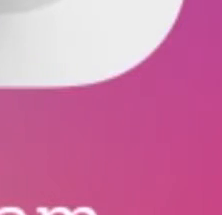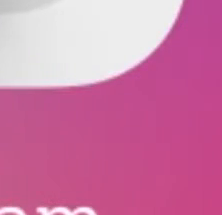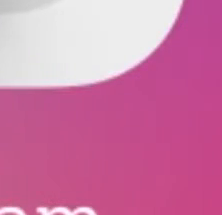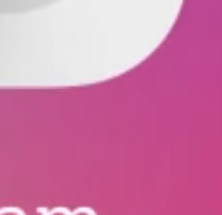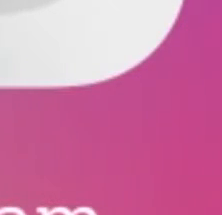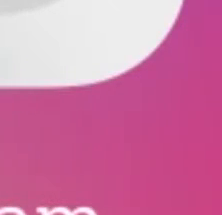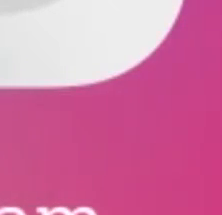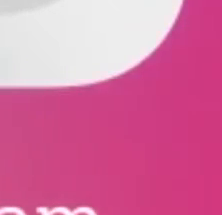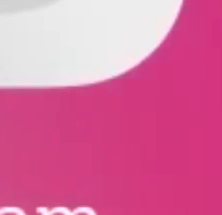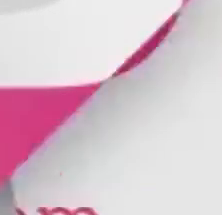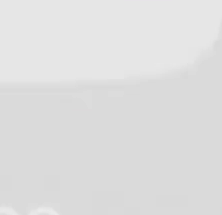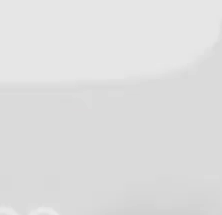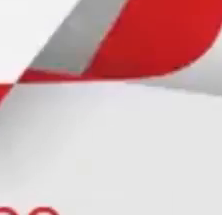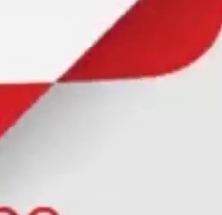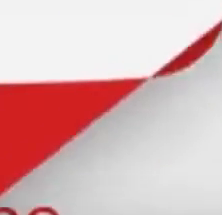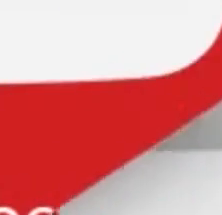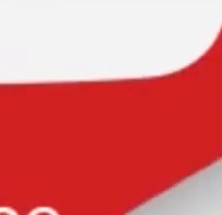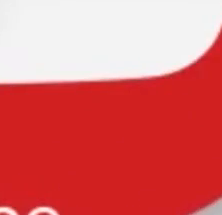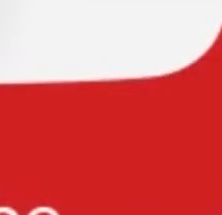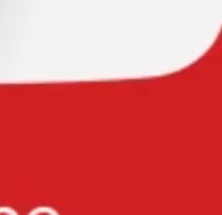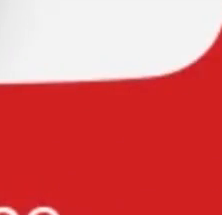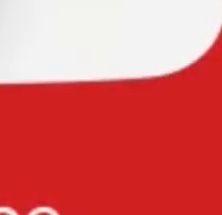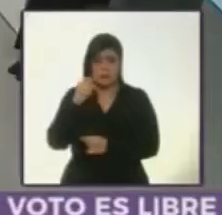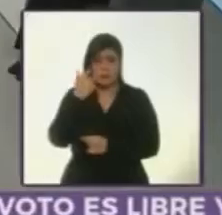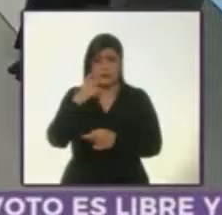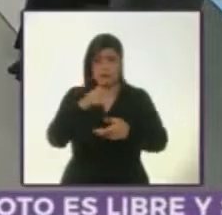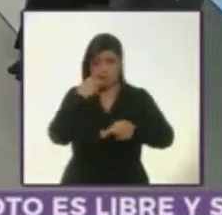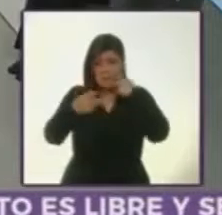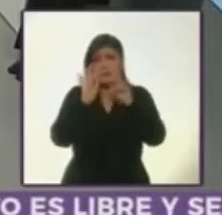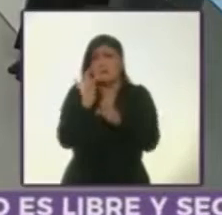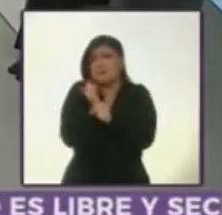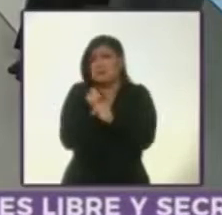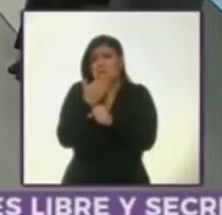ellos los protagonistas. Eso es el trending topic de la semana.